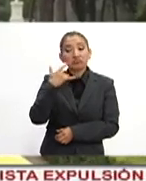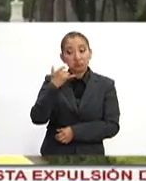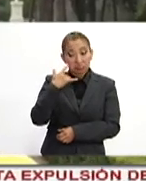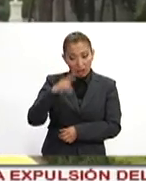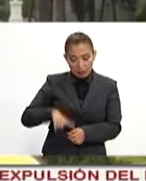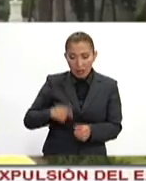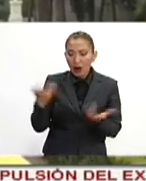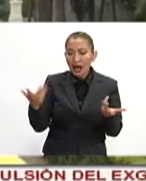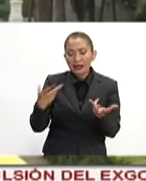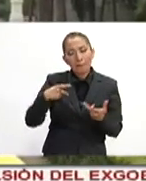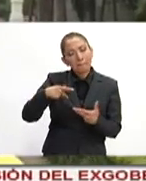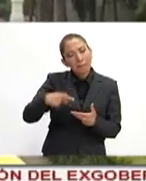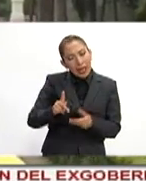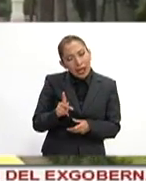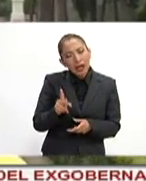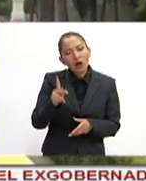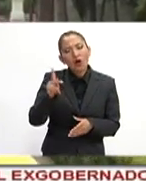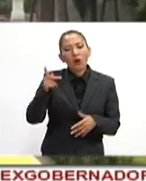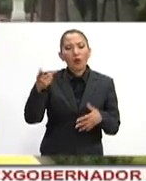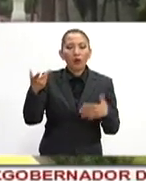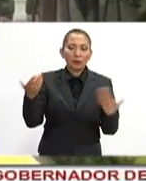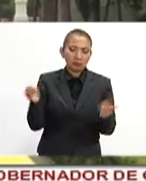hecho el gobierno, pero también nos